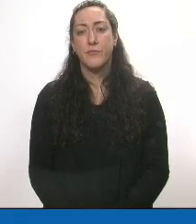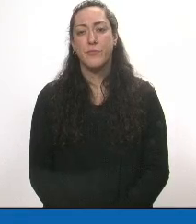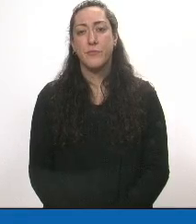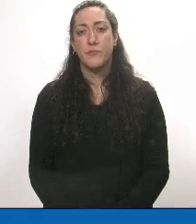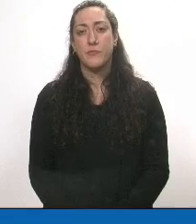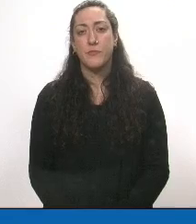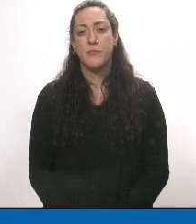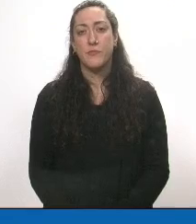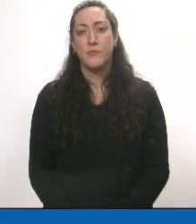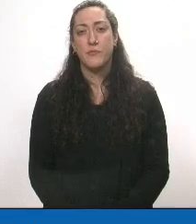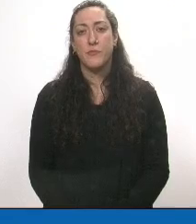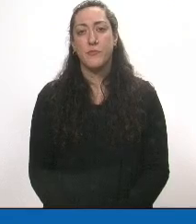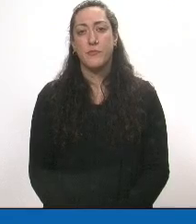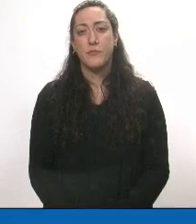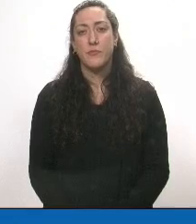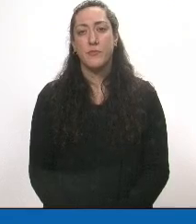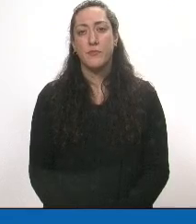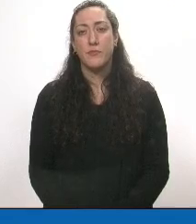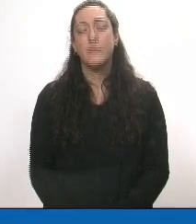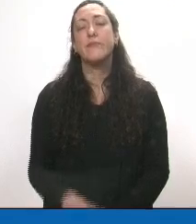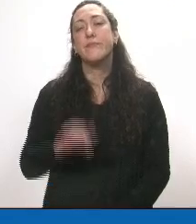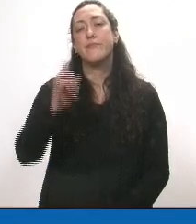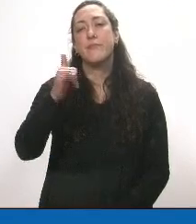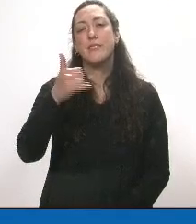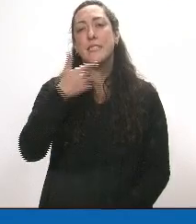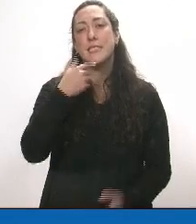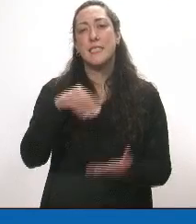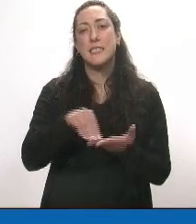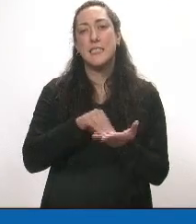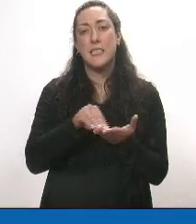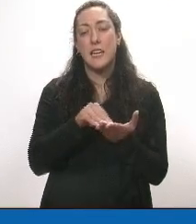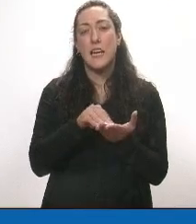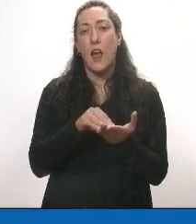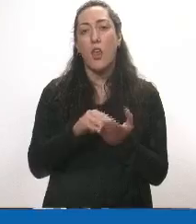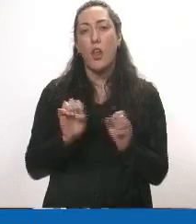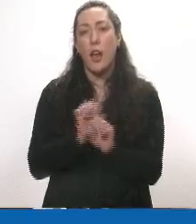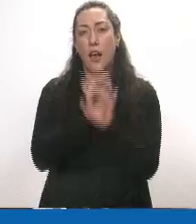Sí, senador Doñate, puede hacer la observación. Gracias por ser.